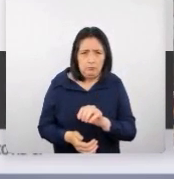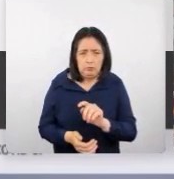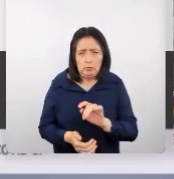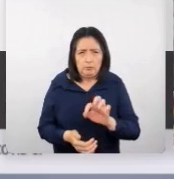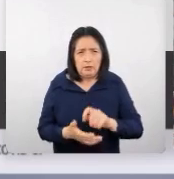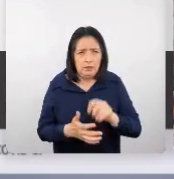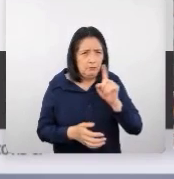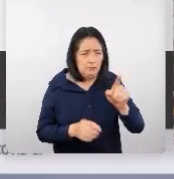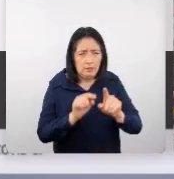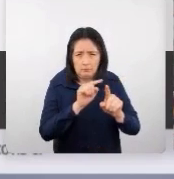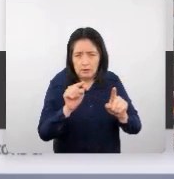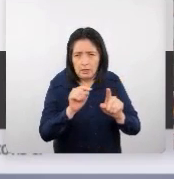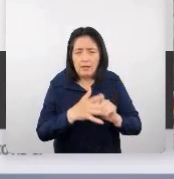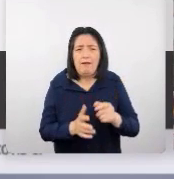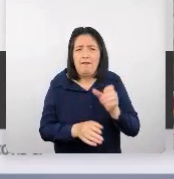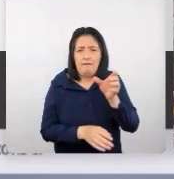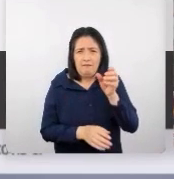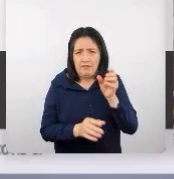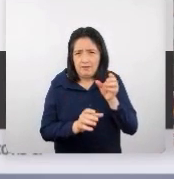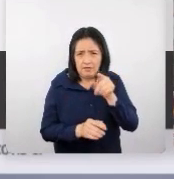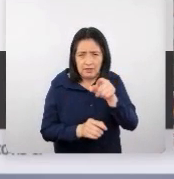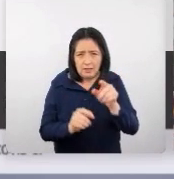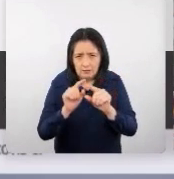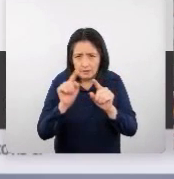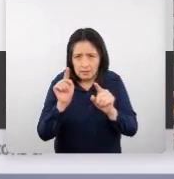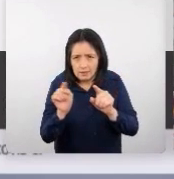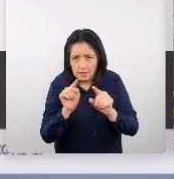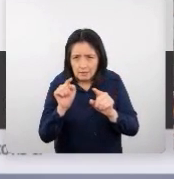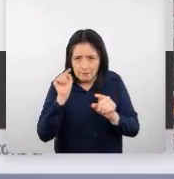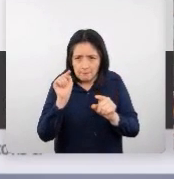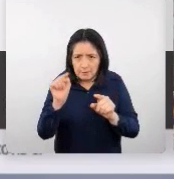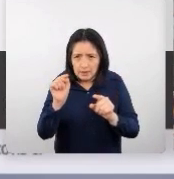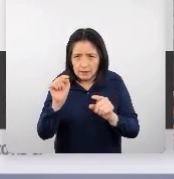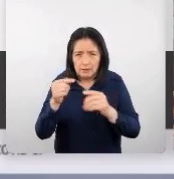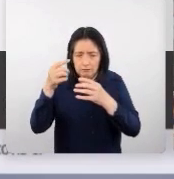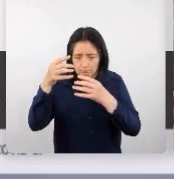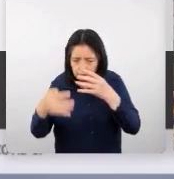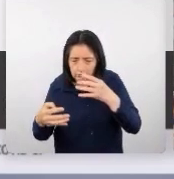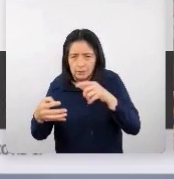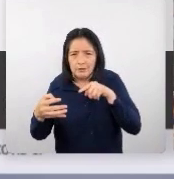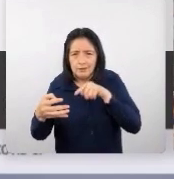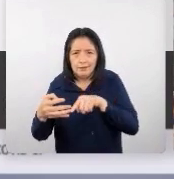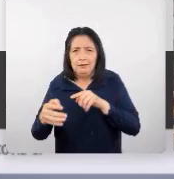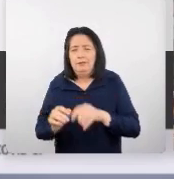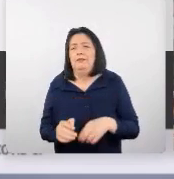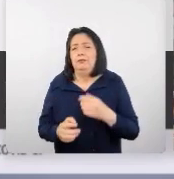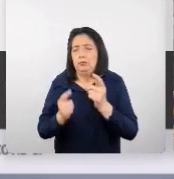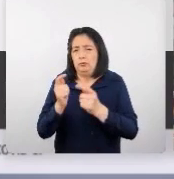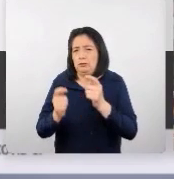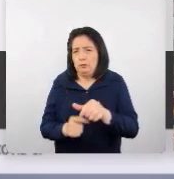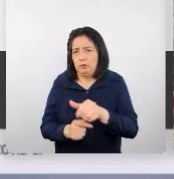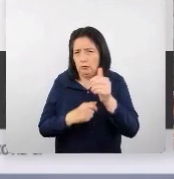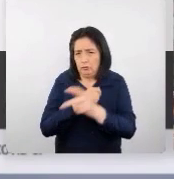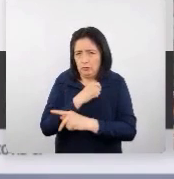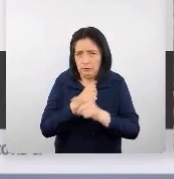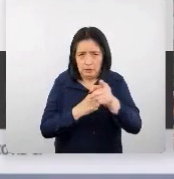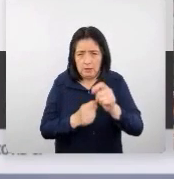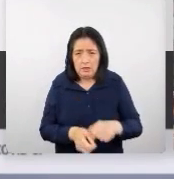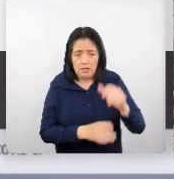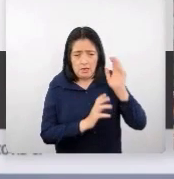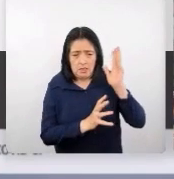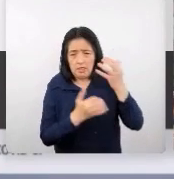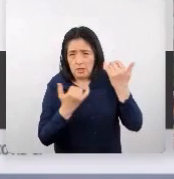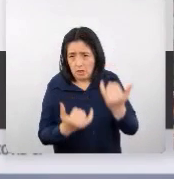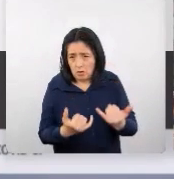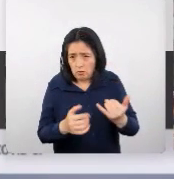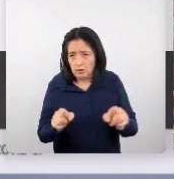de biblioteca, que justamente es la que está resaltada, y en el bloque de turismo extranjero. Ahí está tanto la presentación de hoy